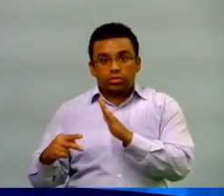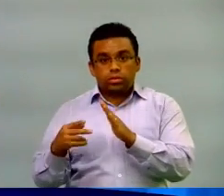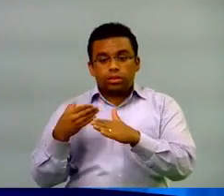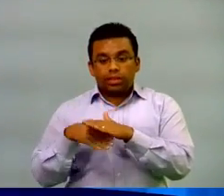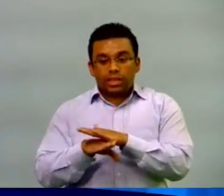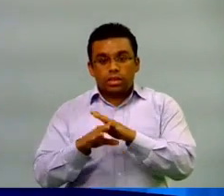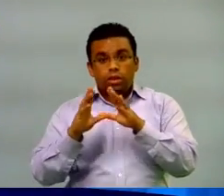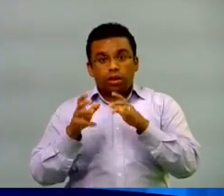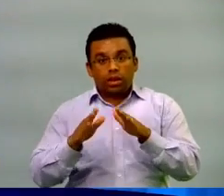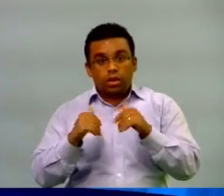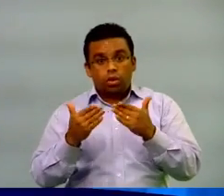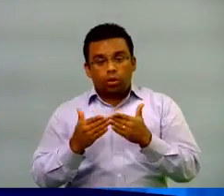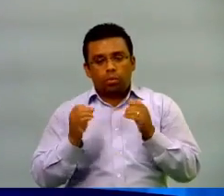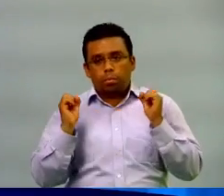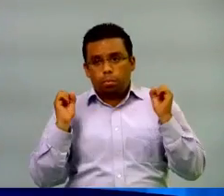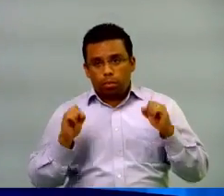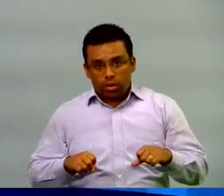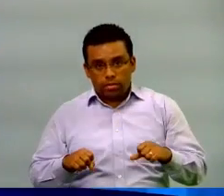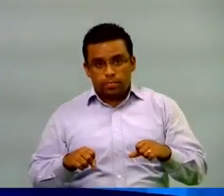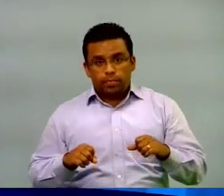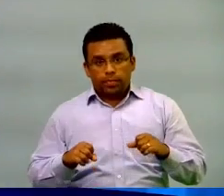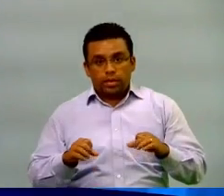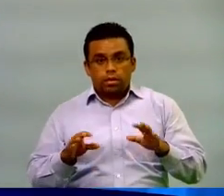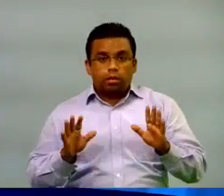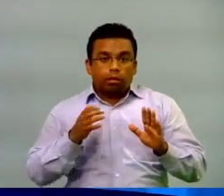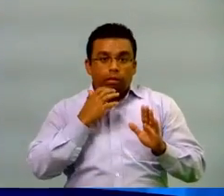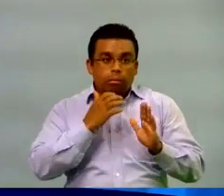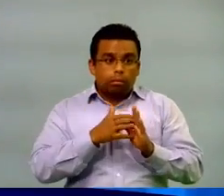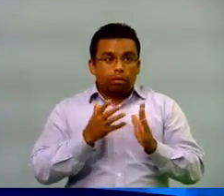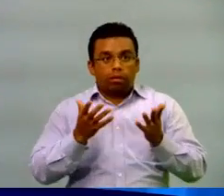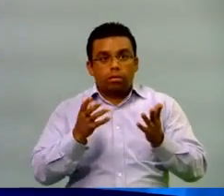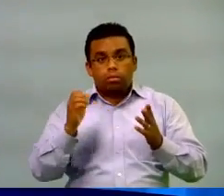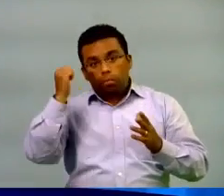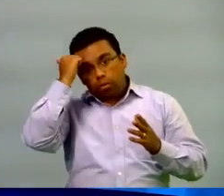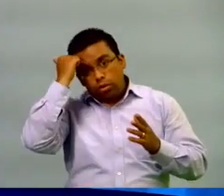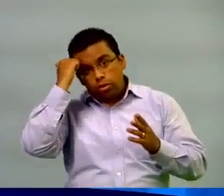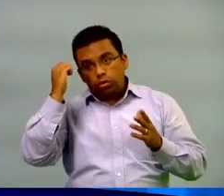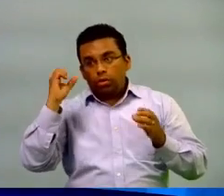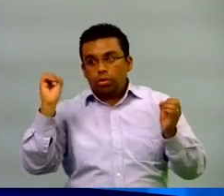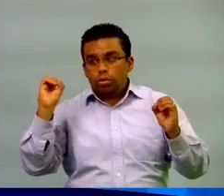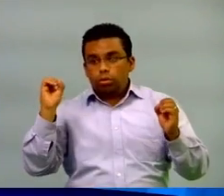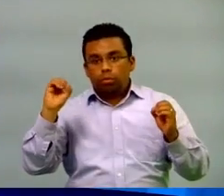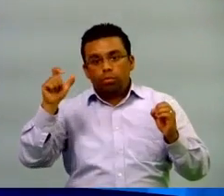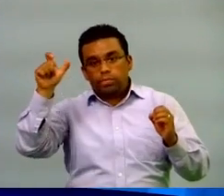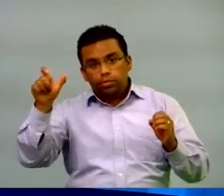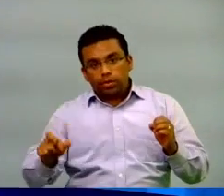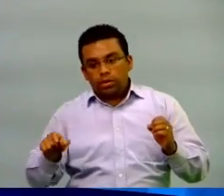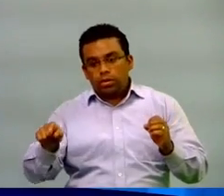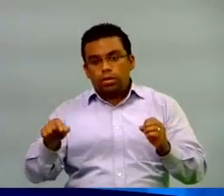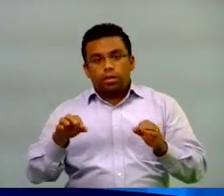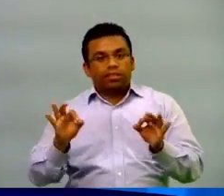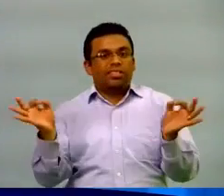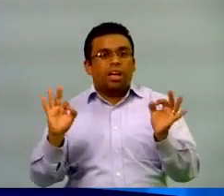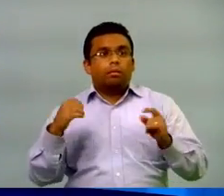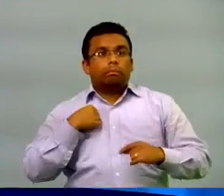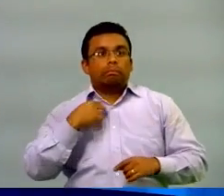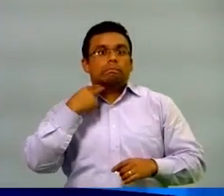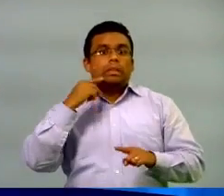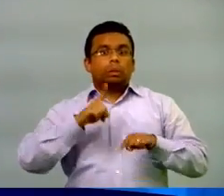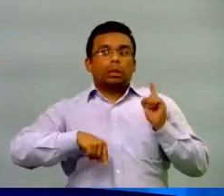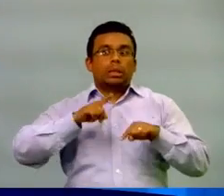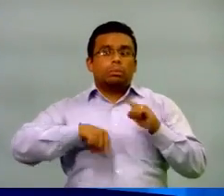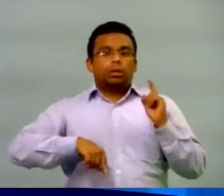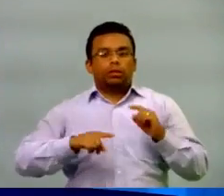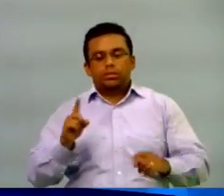de la escuela. Nada, digámoslo así, extraordinario que un docente de una escuela pública del país no pueda realizar.